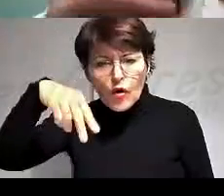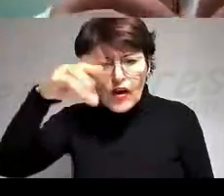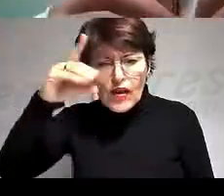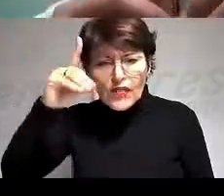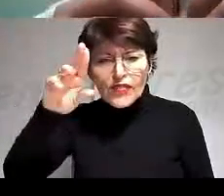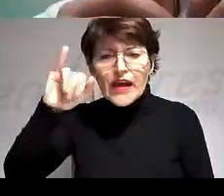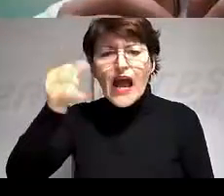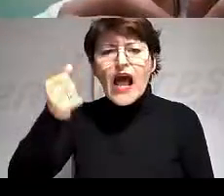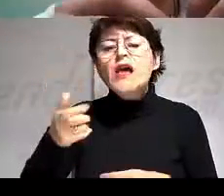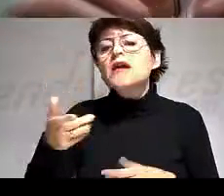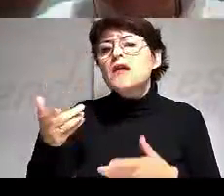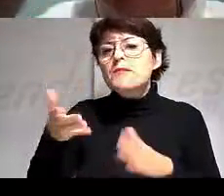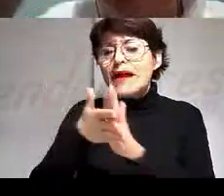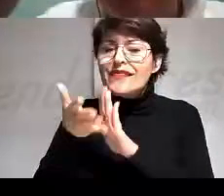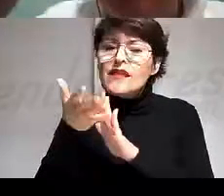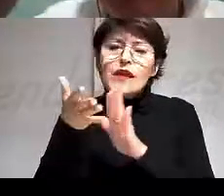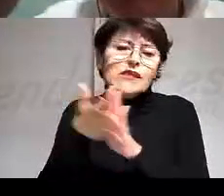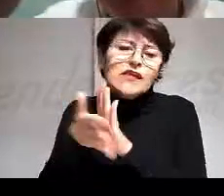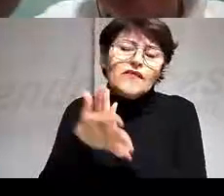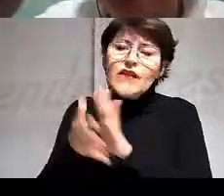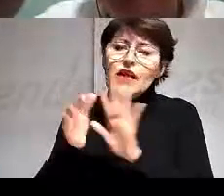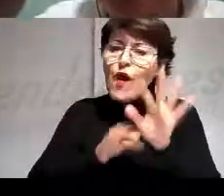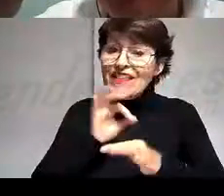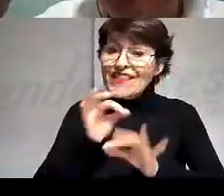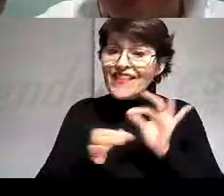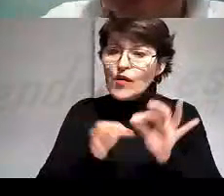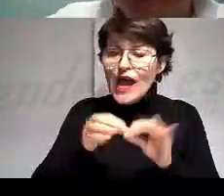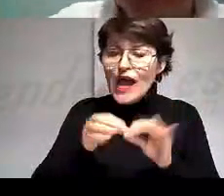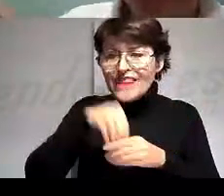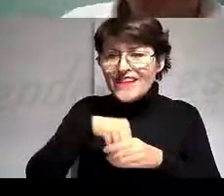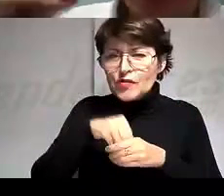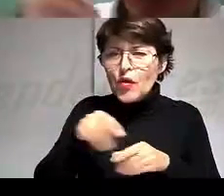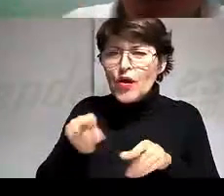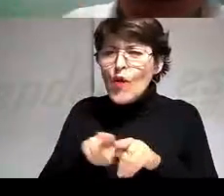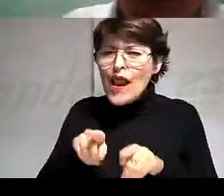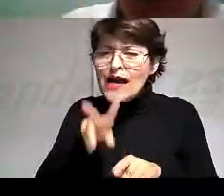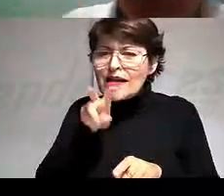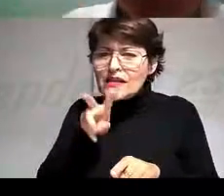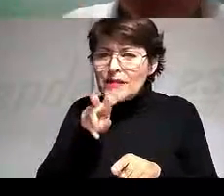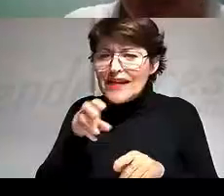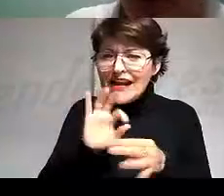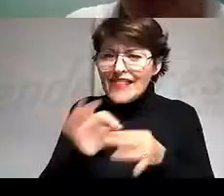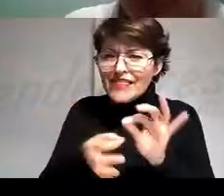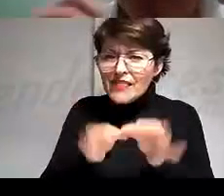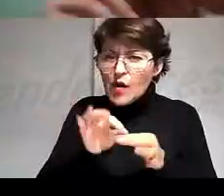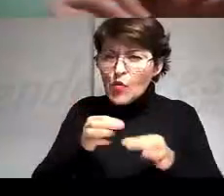sistema respiratorio de la célula. Es decir, a la hora de utilizar el oxígeno,